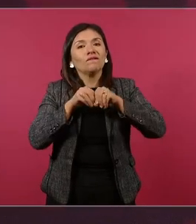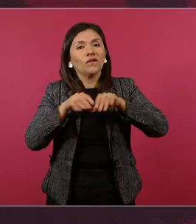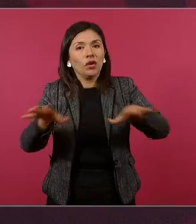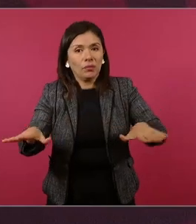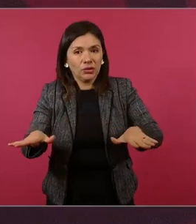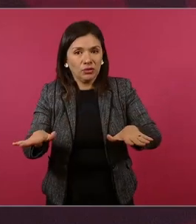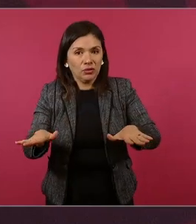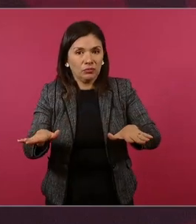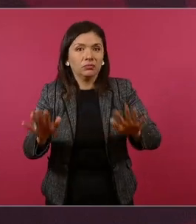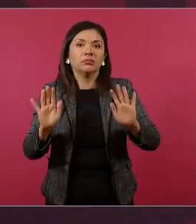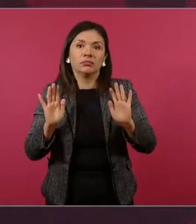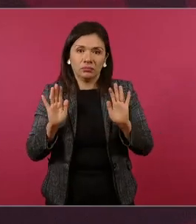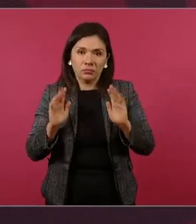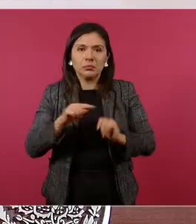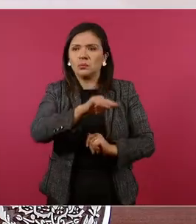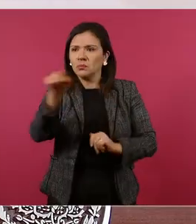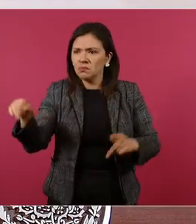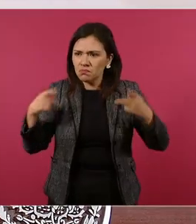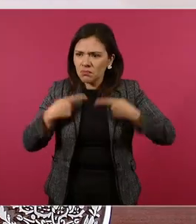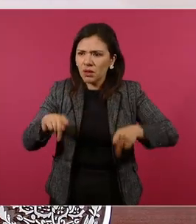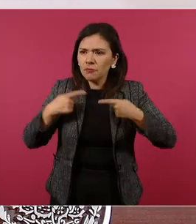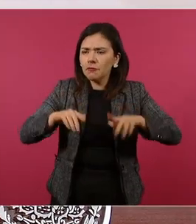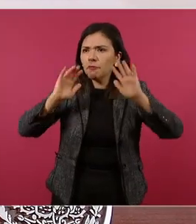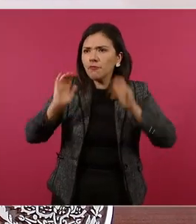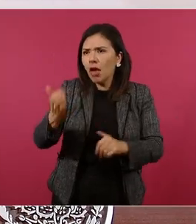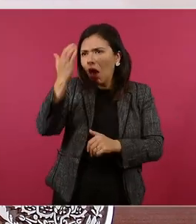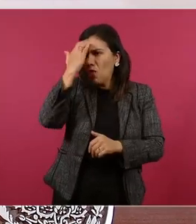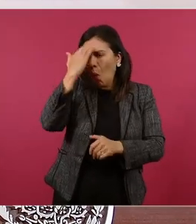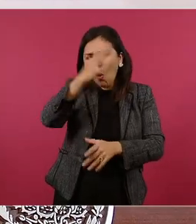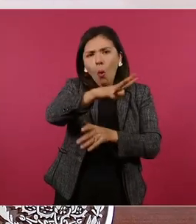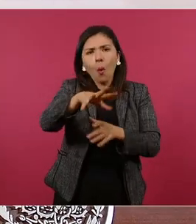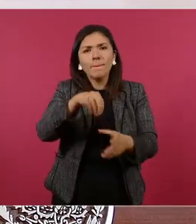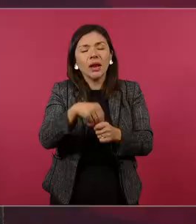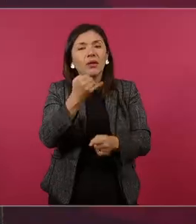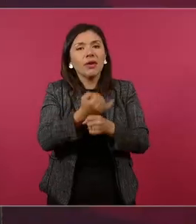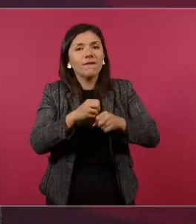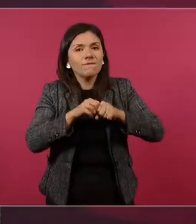información que la gente tenga toda la información